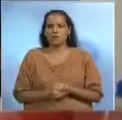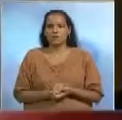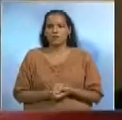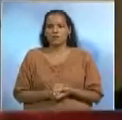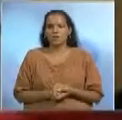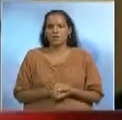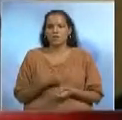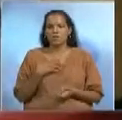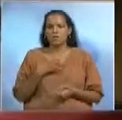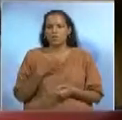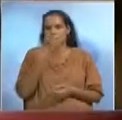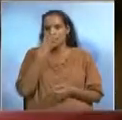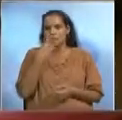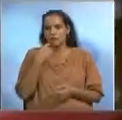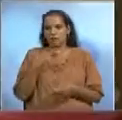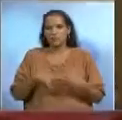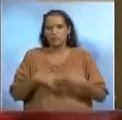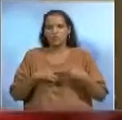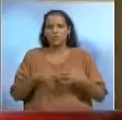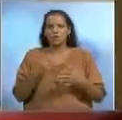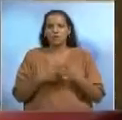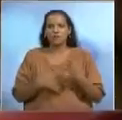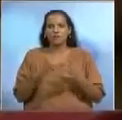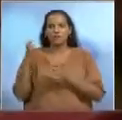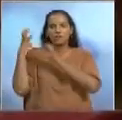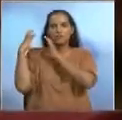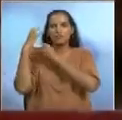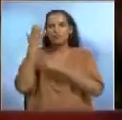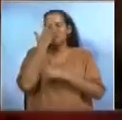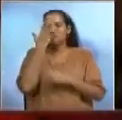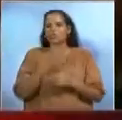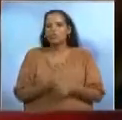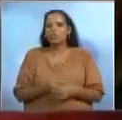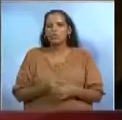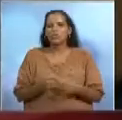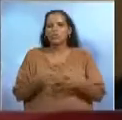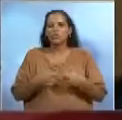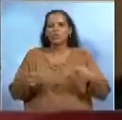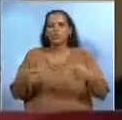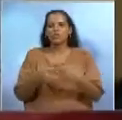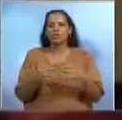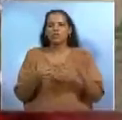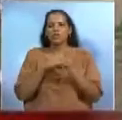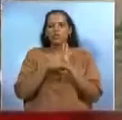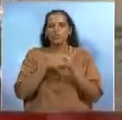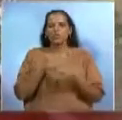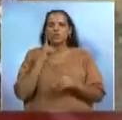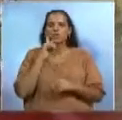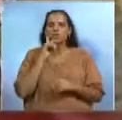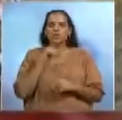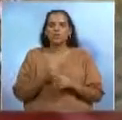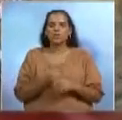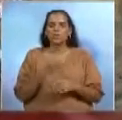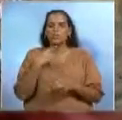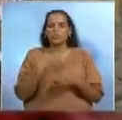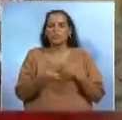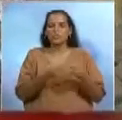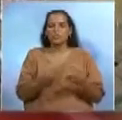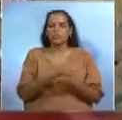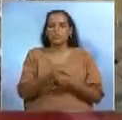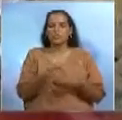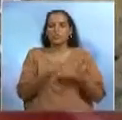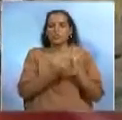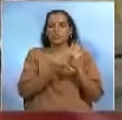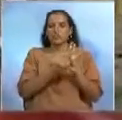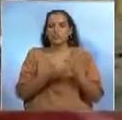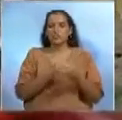su malestar por el acuerdo en el que llegaron el municipio y el cantón Esmeraldas con la cooperativa de ahorros afroecuatoriana para la venta y